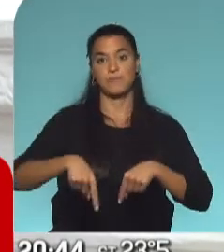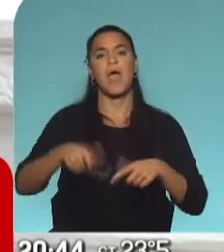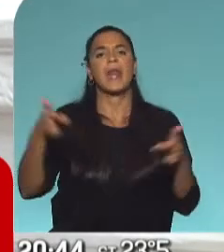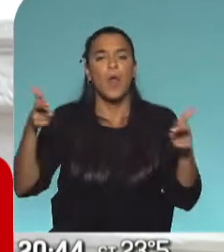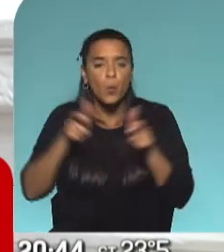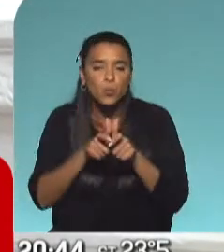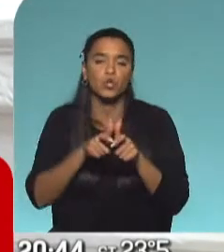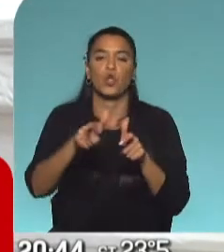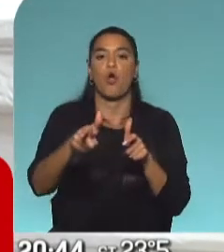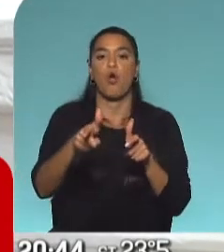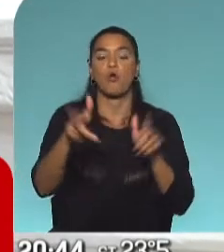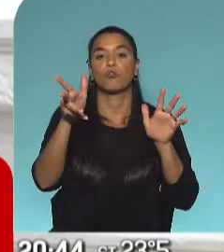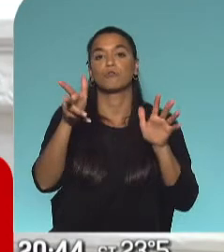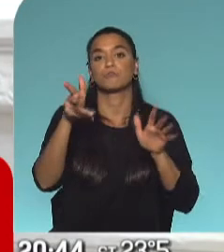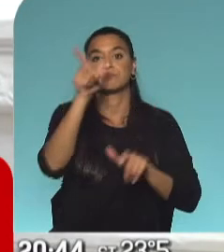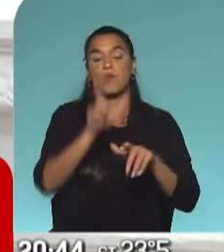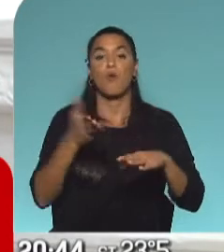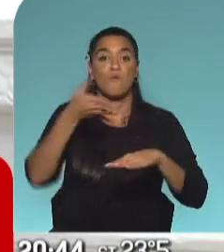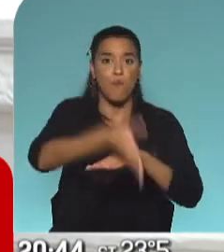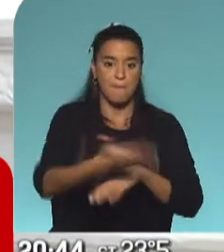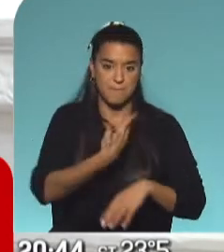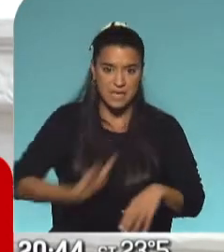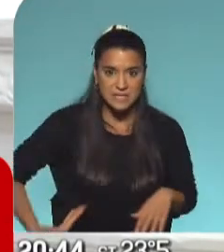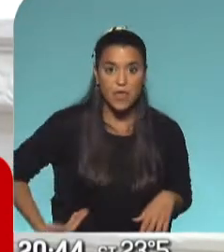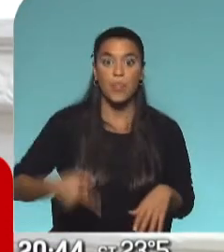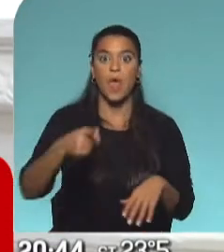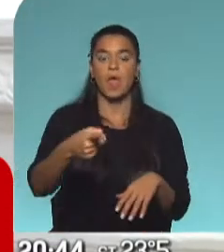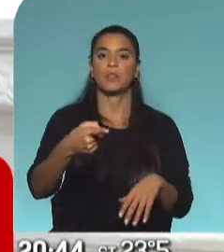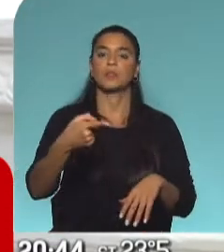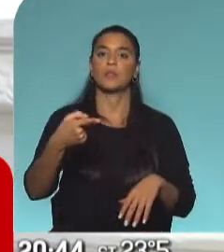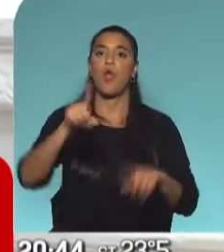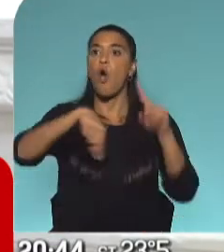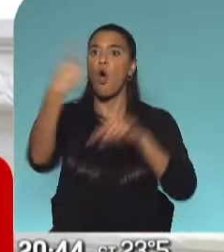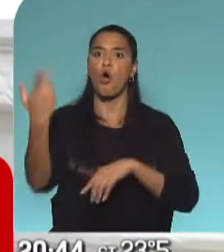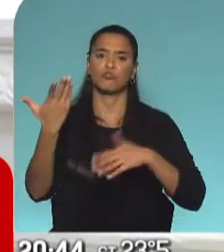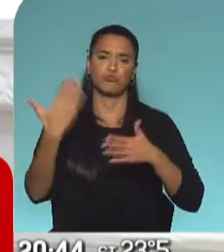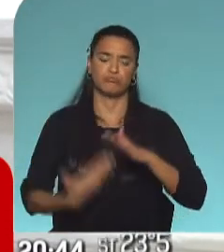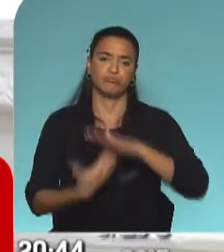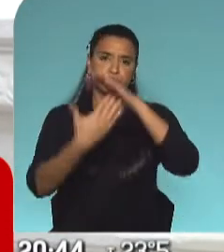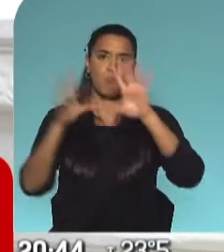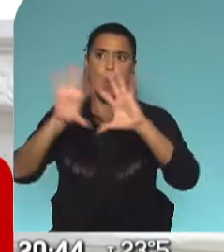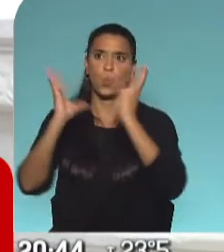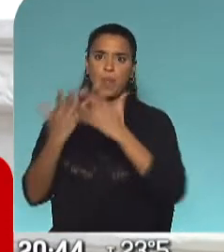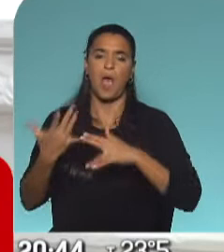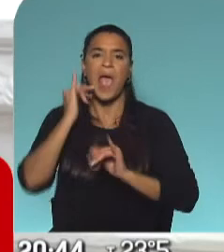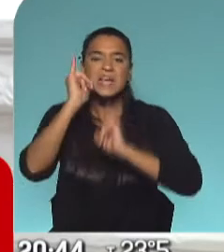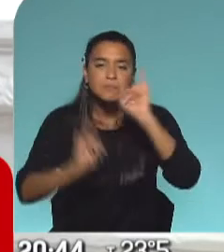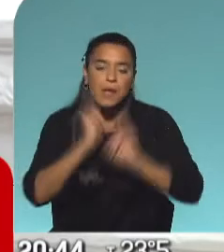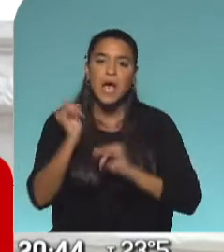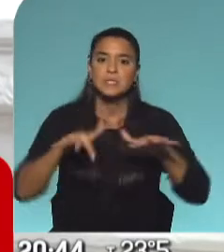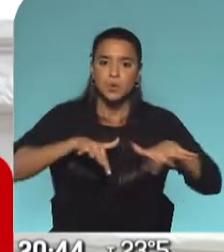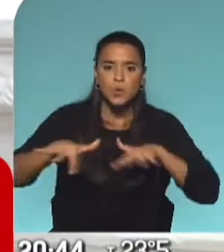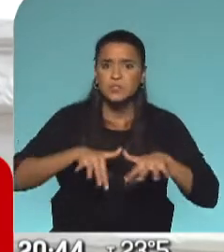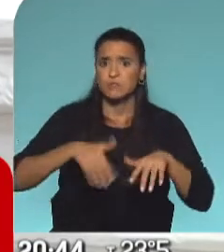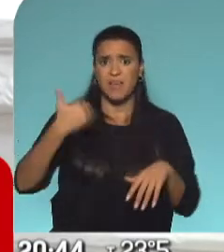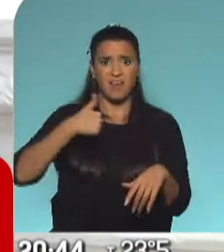reuniones de las que participó el presidente con altos mandatarios a nivel mundial, que explicara la situación de